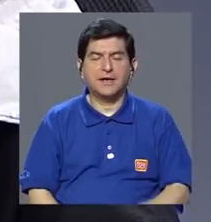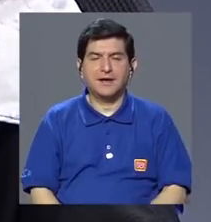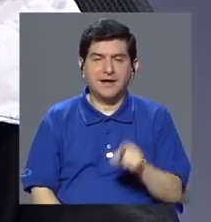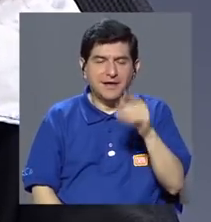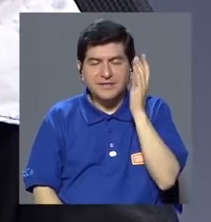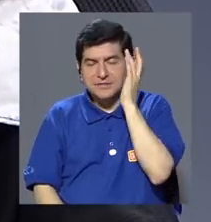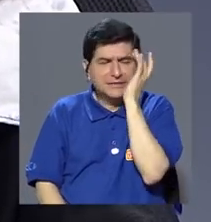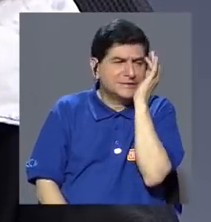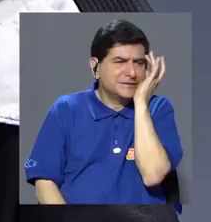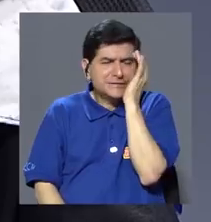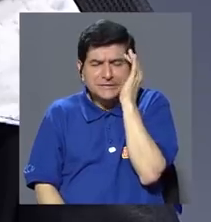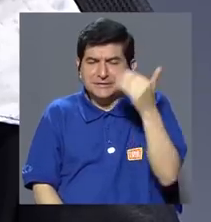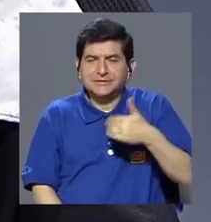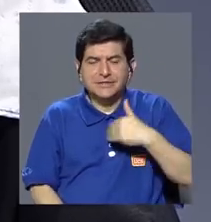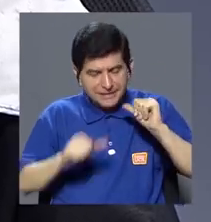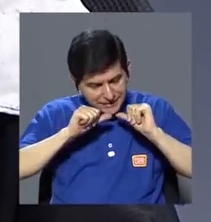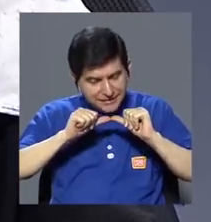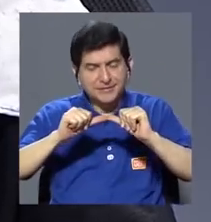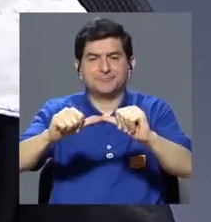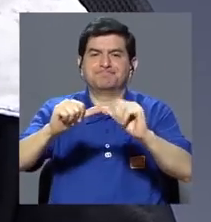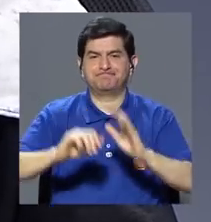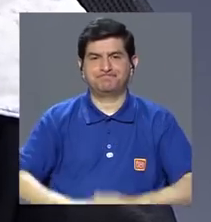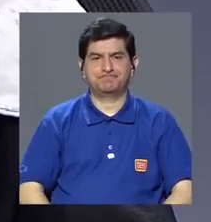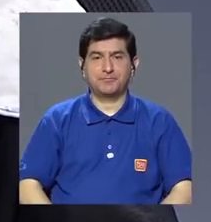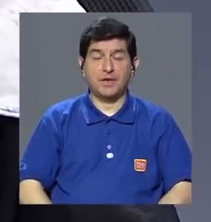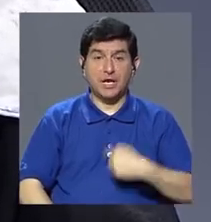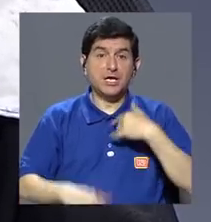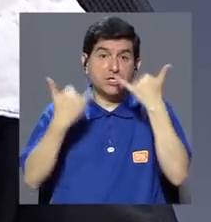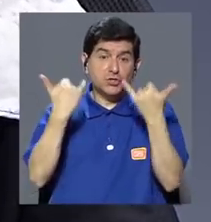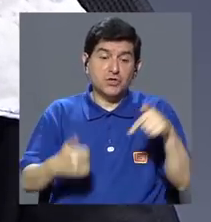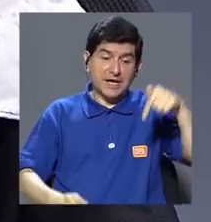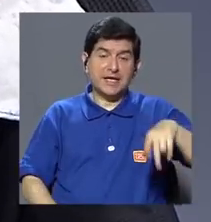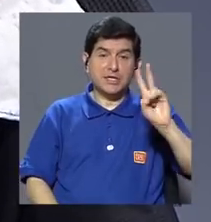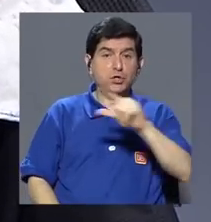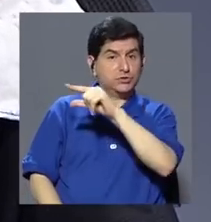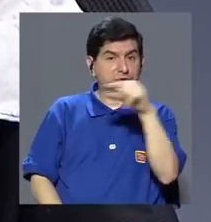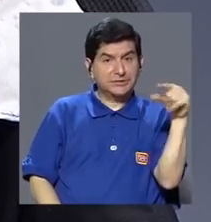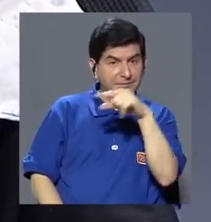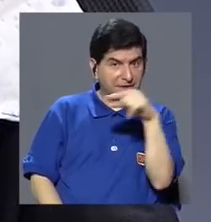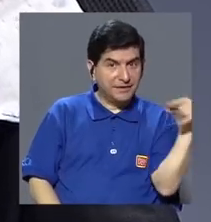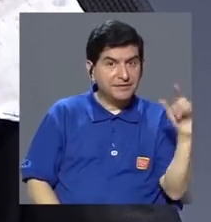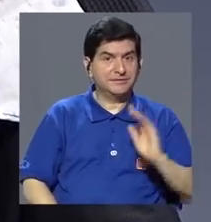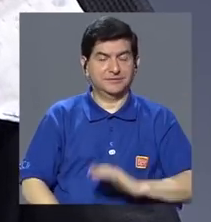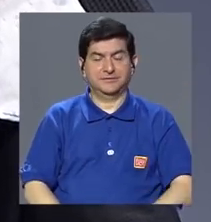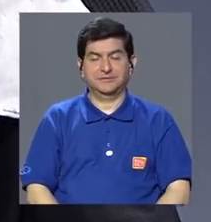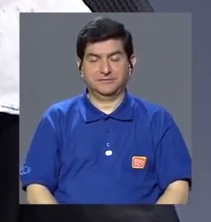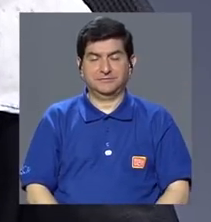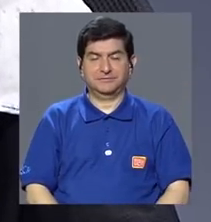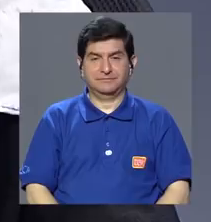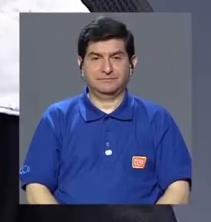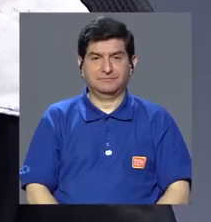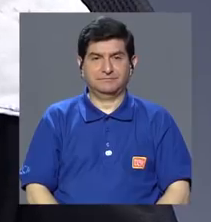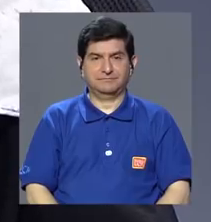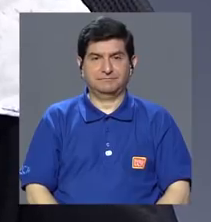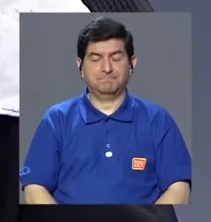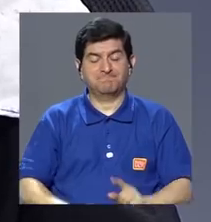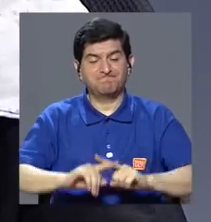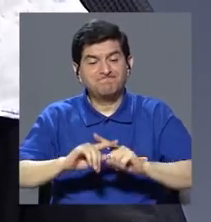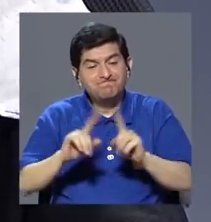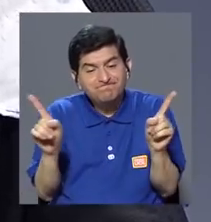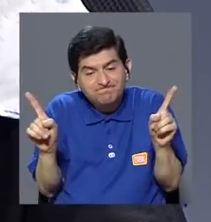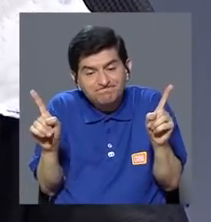paranoia que tiene todavía y eso que yo ya llevo casi quedó semana estando aquí pero